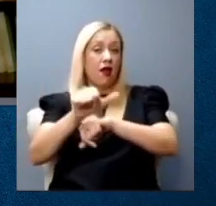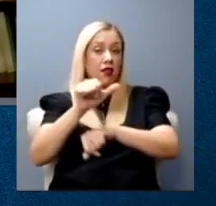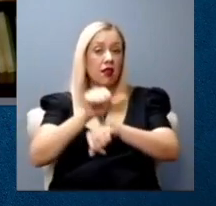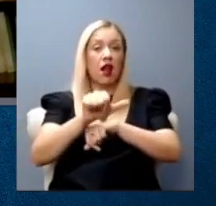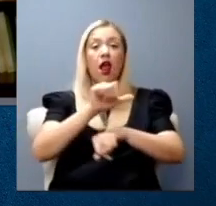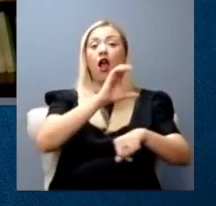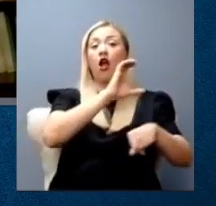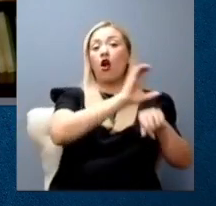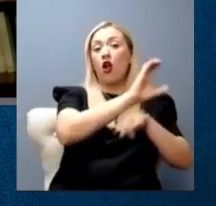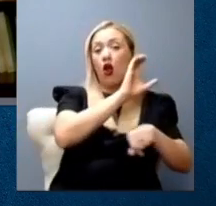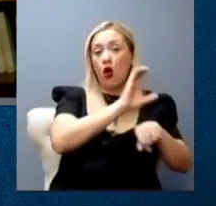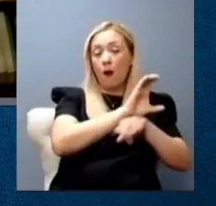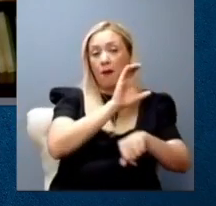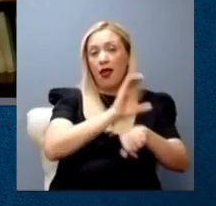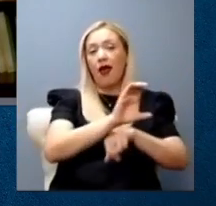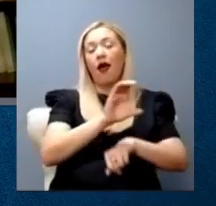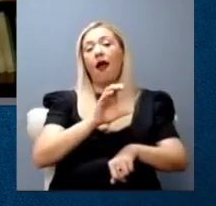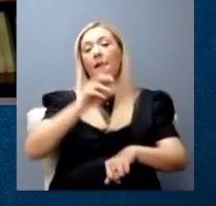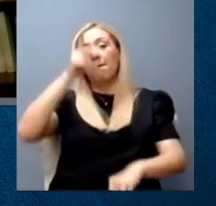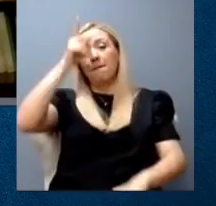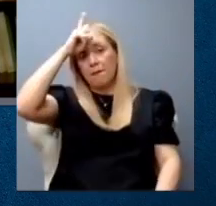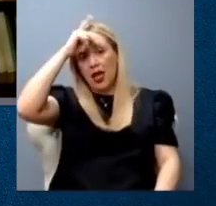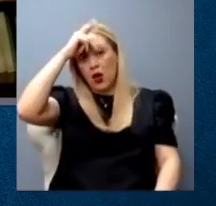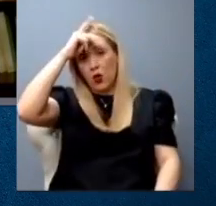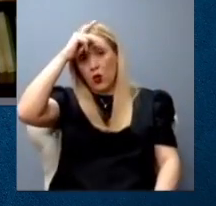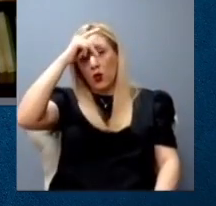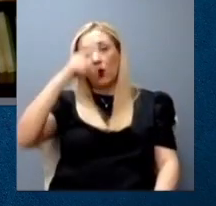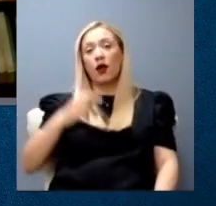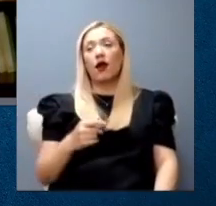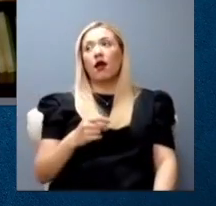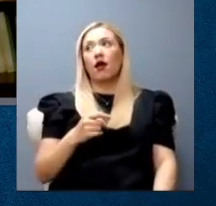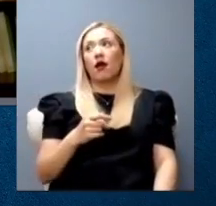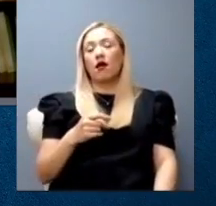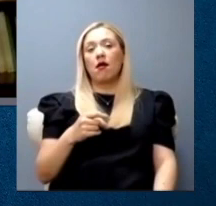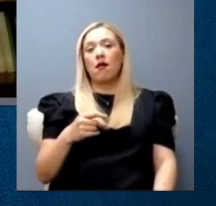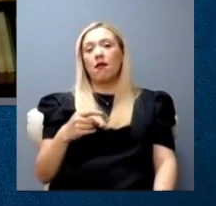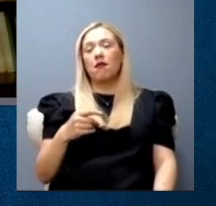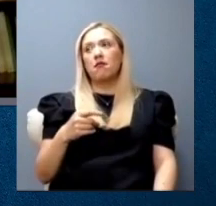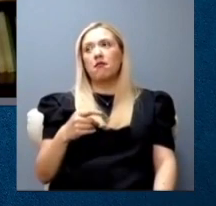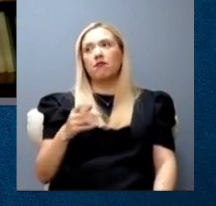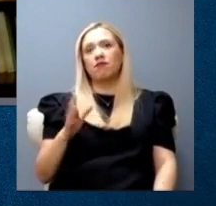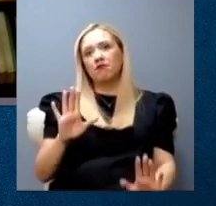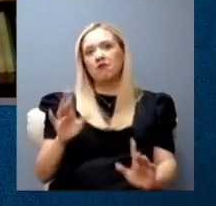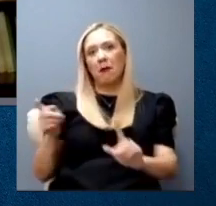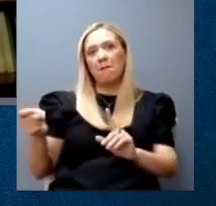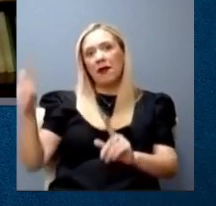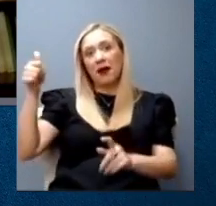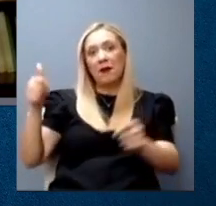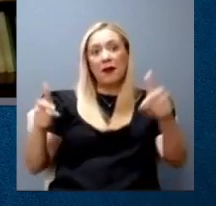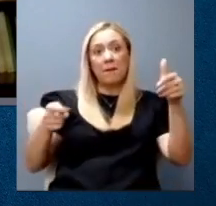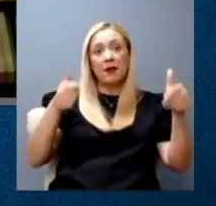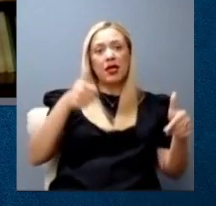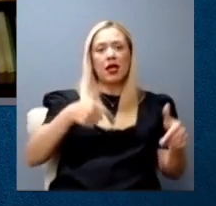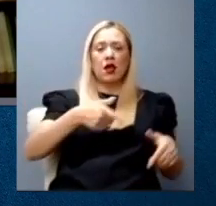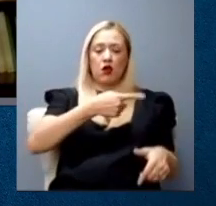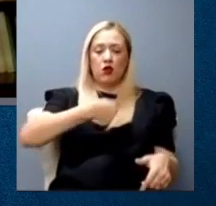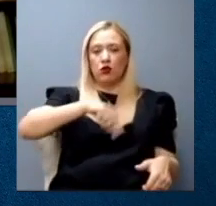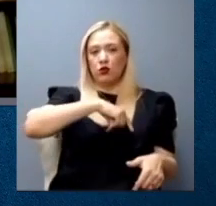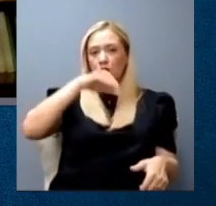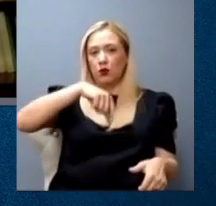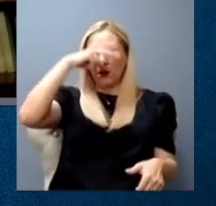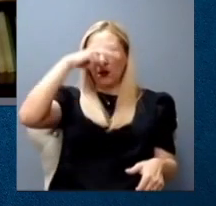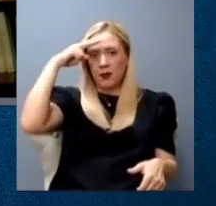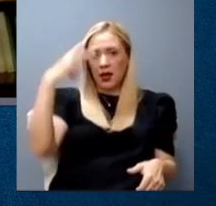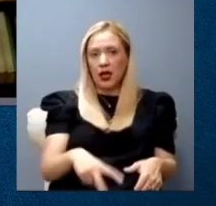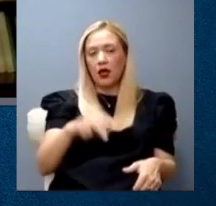Colombia, Perú, ¿no? Pero son como los pioneros. Nosotros y otro grupo